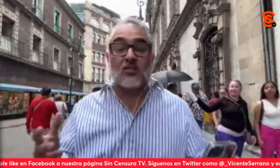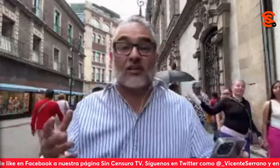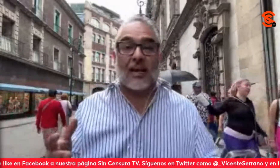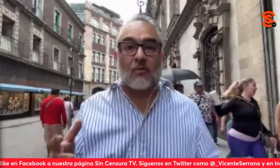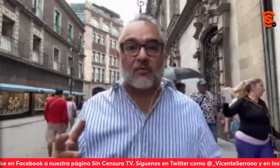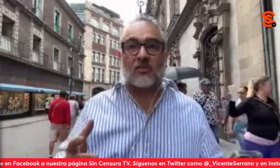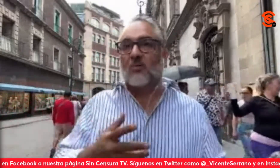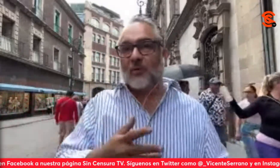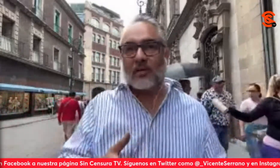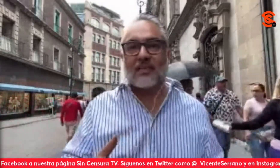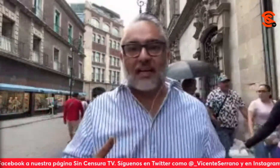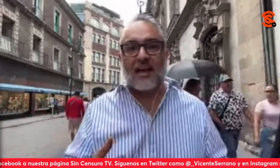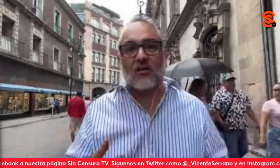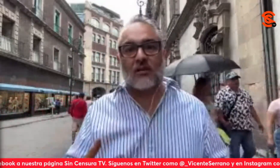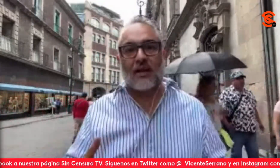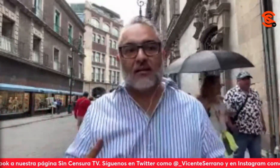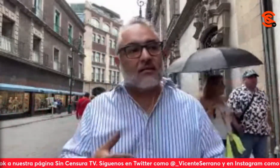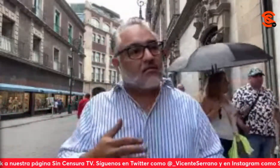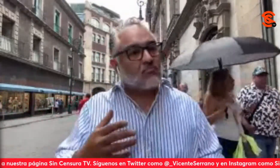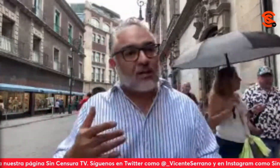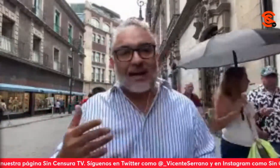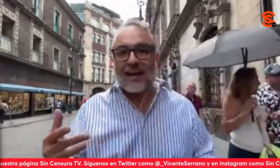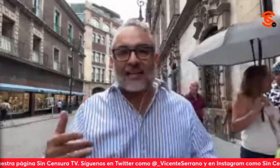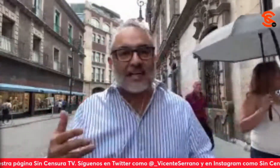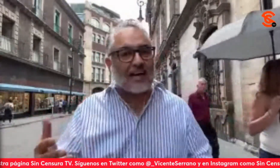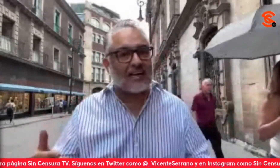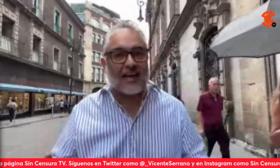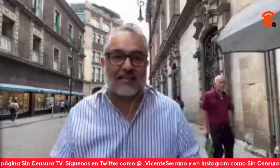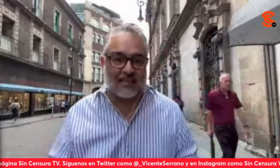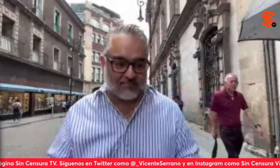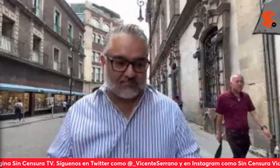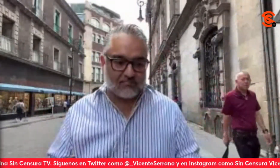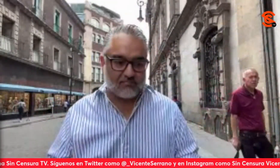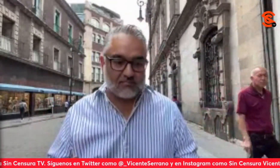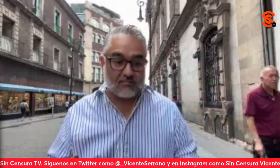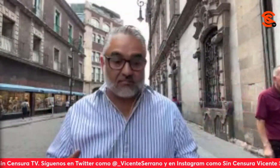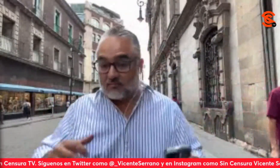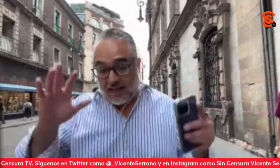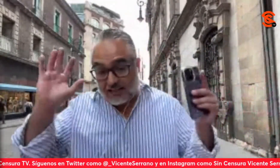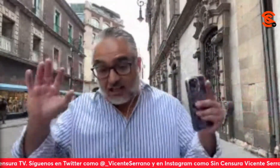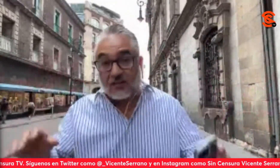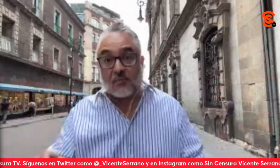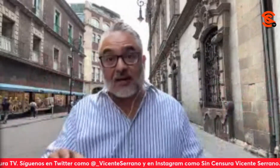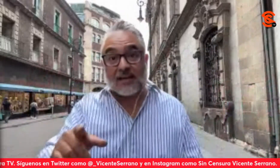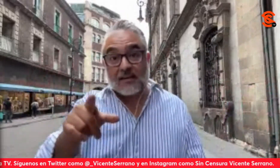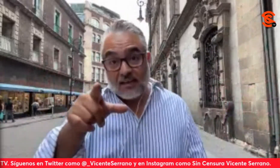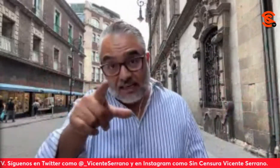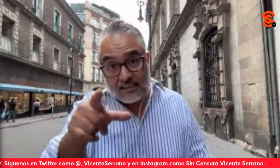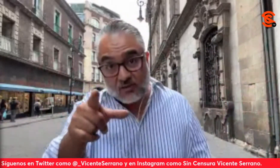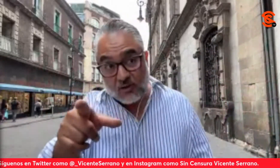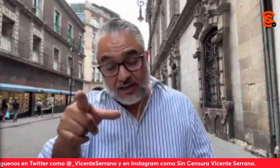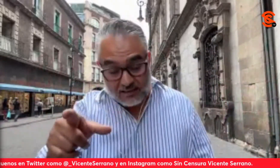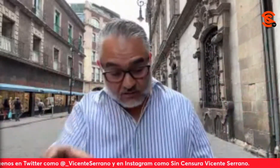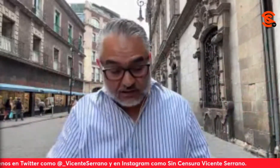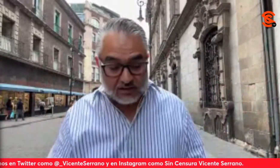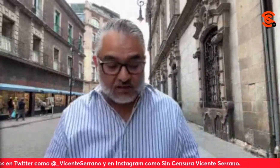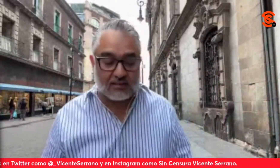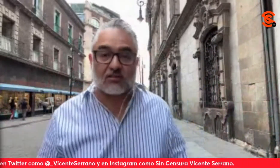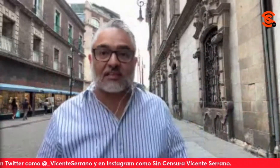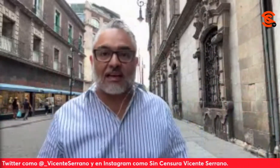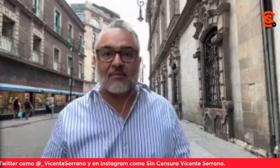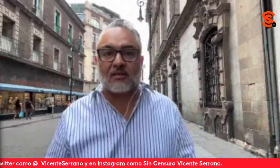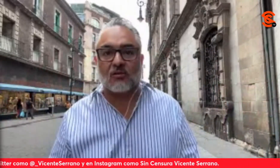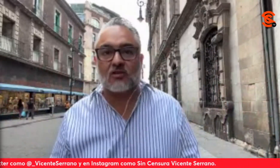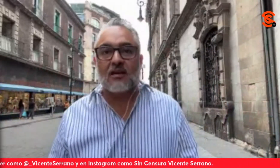no es nota la oposición porque están en la lona, van a rascarle hasta donde puedan. Estas fueron las acusaciones,